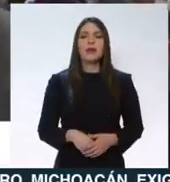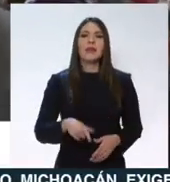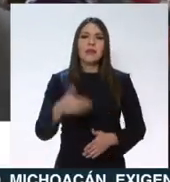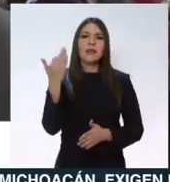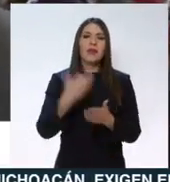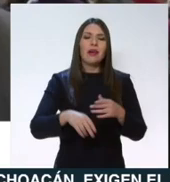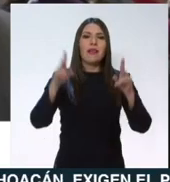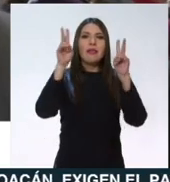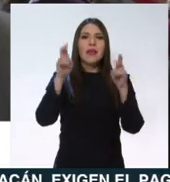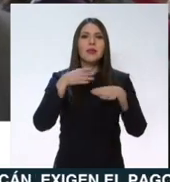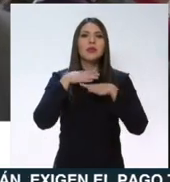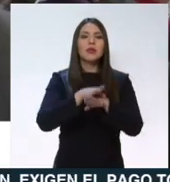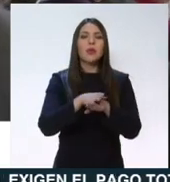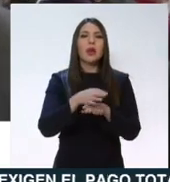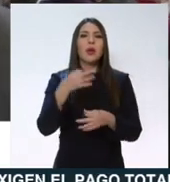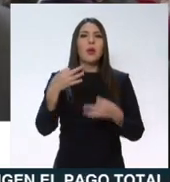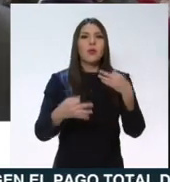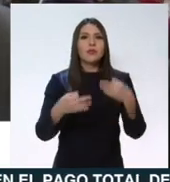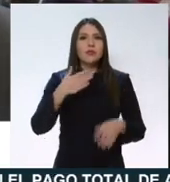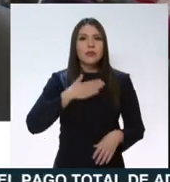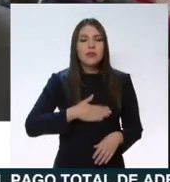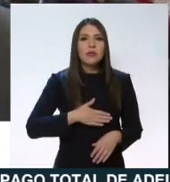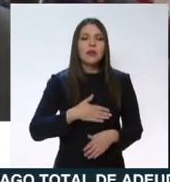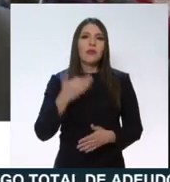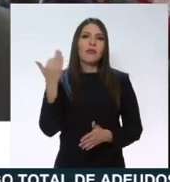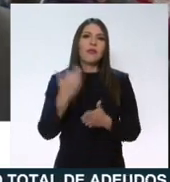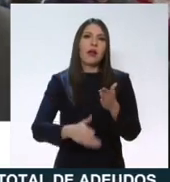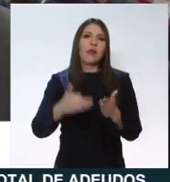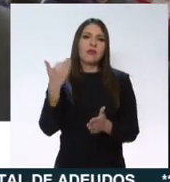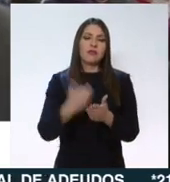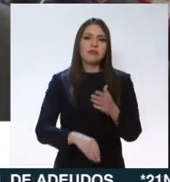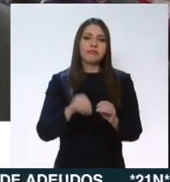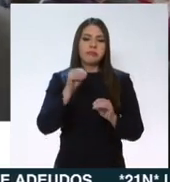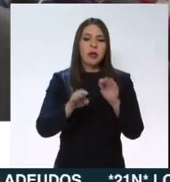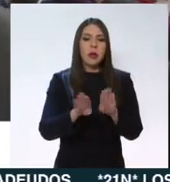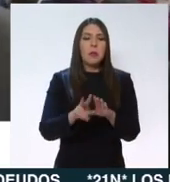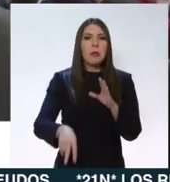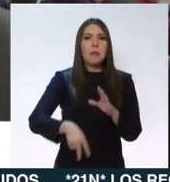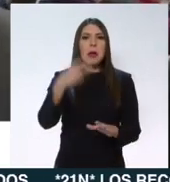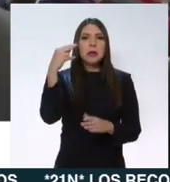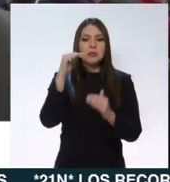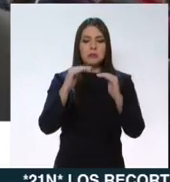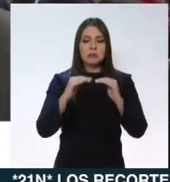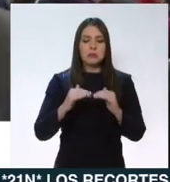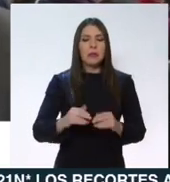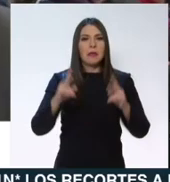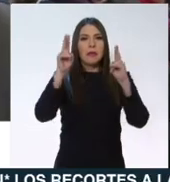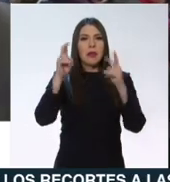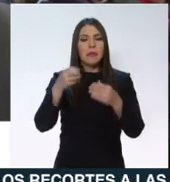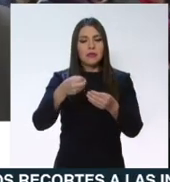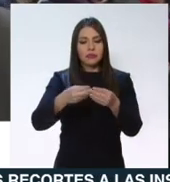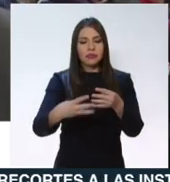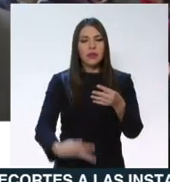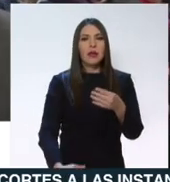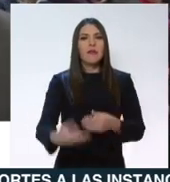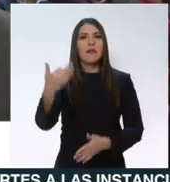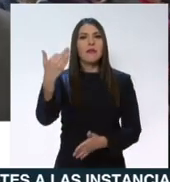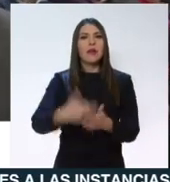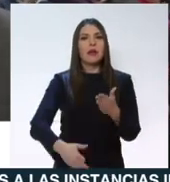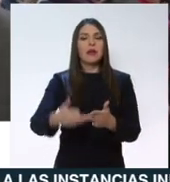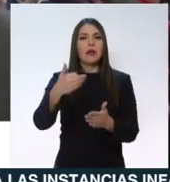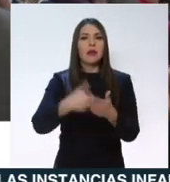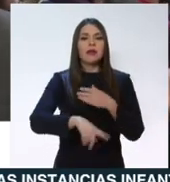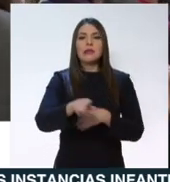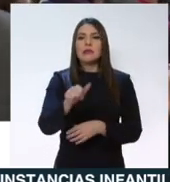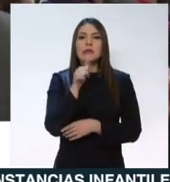de justicia que son importantes, va a haber vacíos legales, en muchos temas que vienen en la Constitución y que no lo están